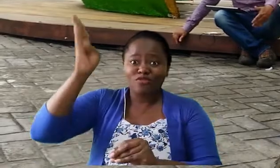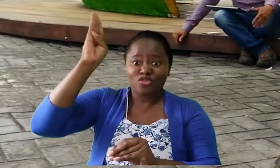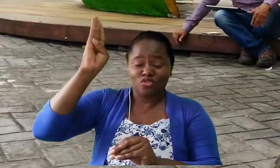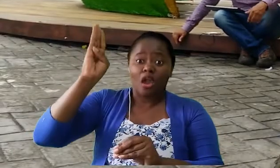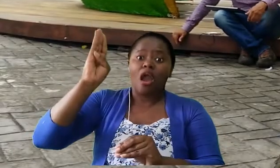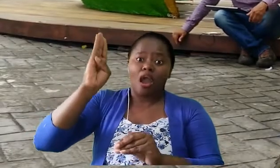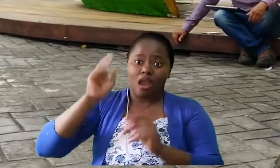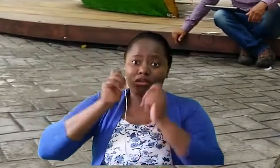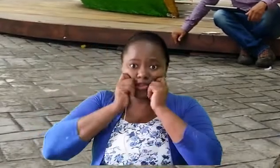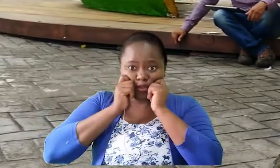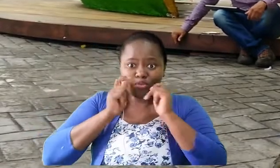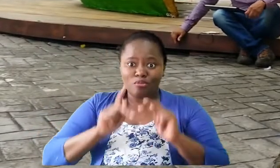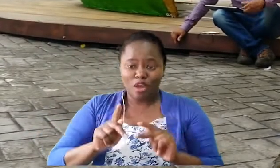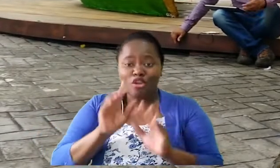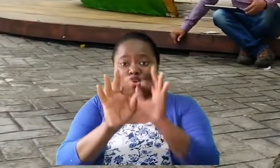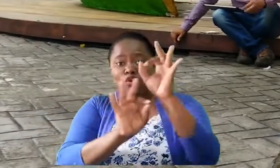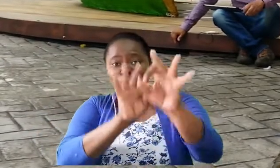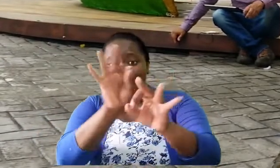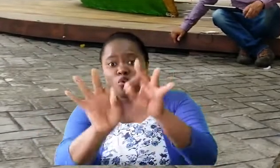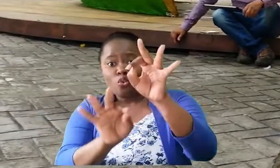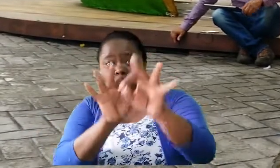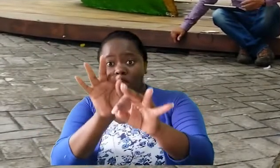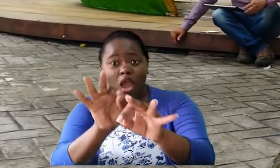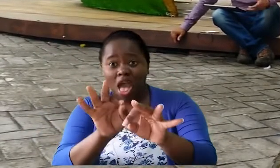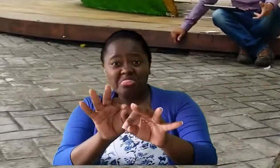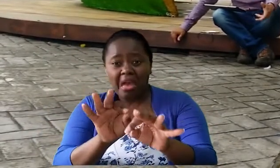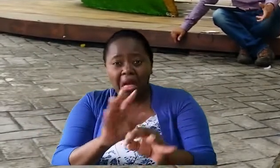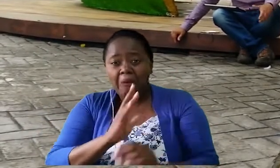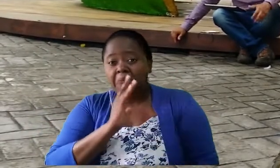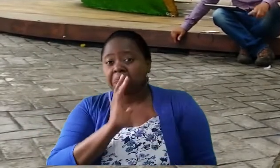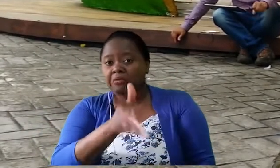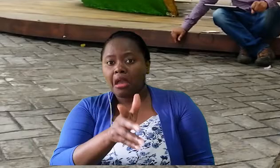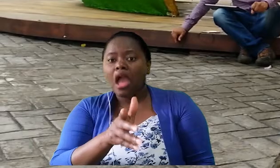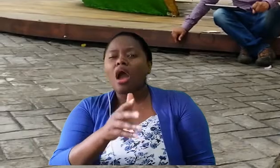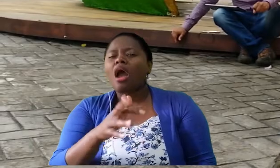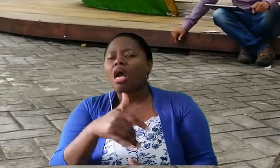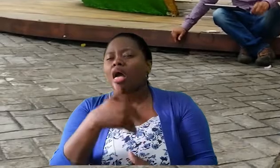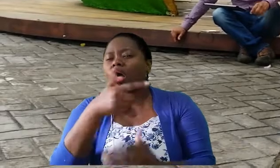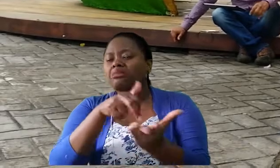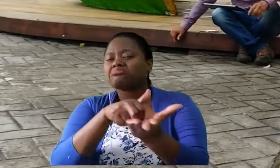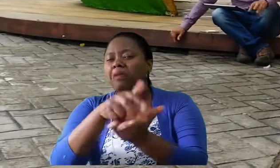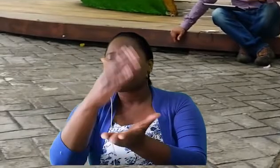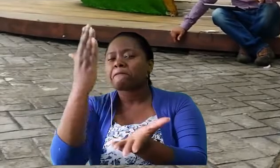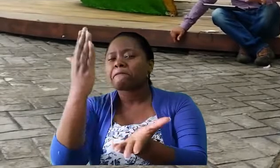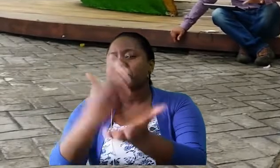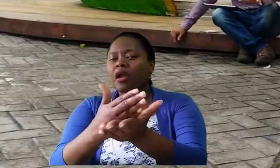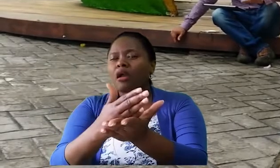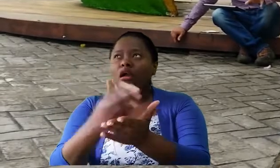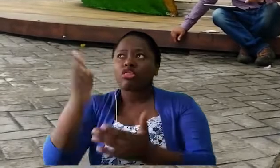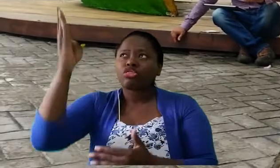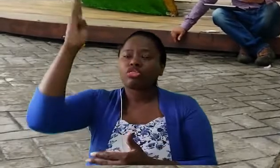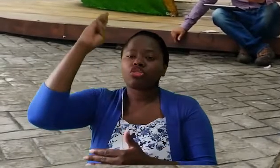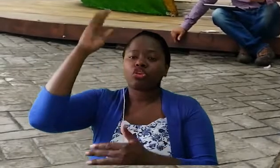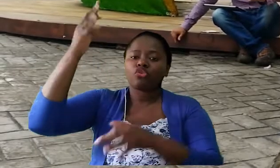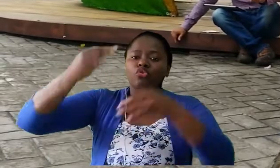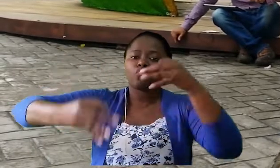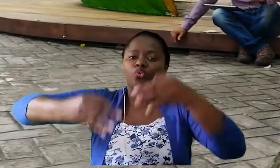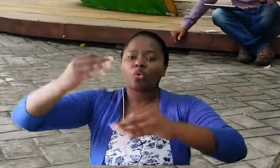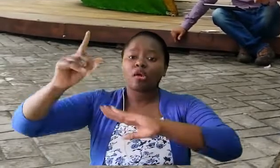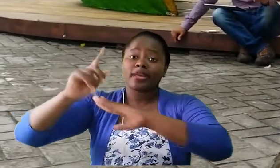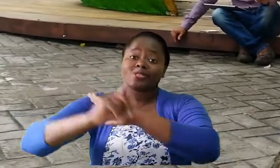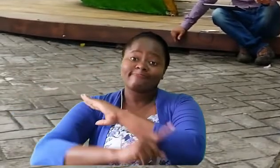que darle cuenta, digamos, a Dios de lo que hizo con su creación. Entonces hay allí un interés